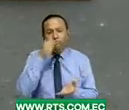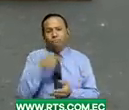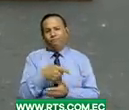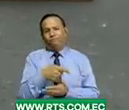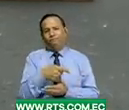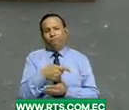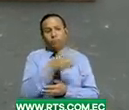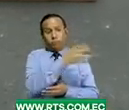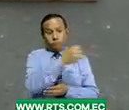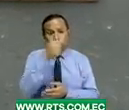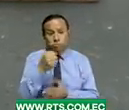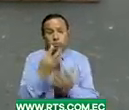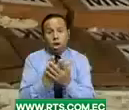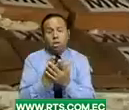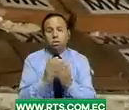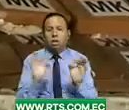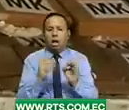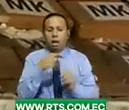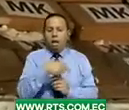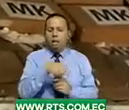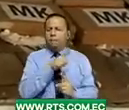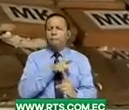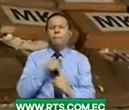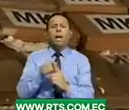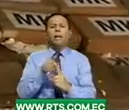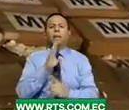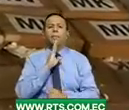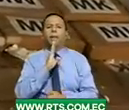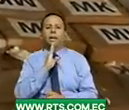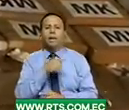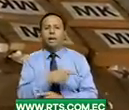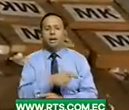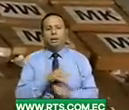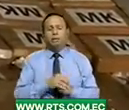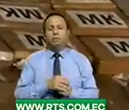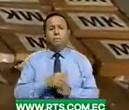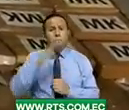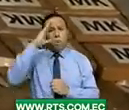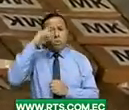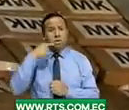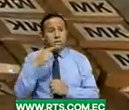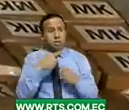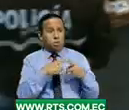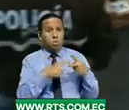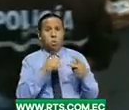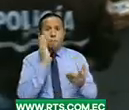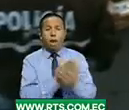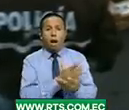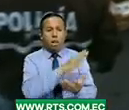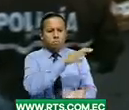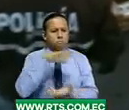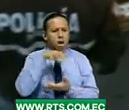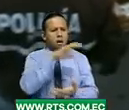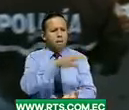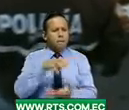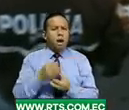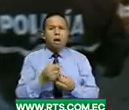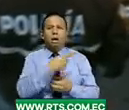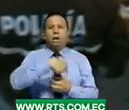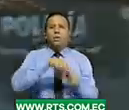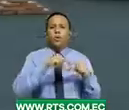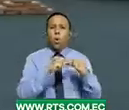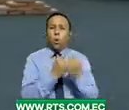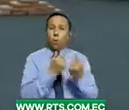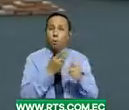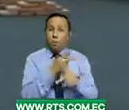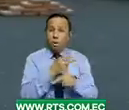La droga tenía como destino Bélgica. Según la policía, el decomiso de los 2 cargamentos causó un perjuicio a los grupos delictivos